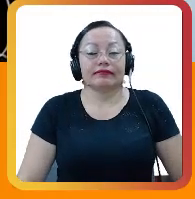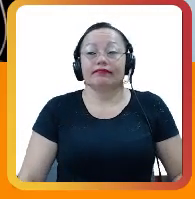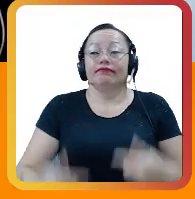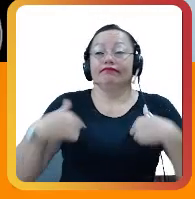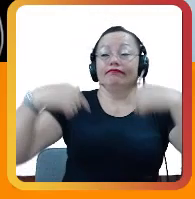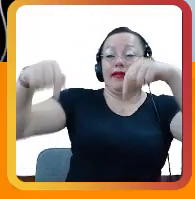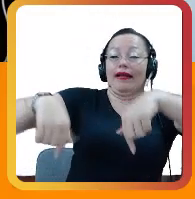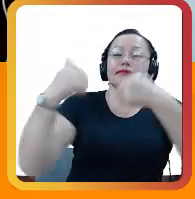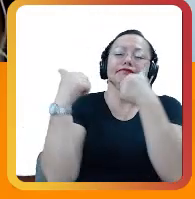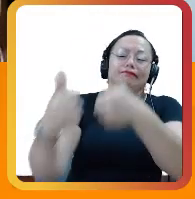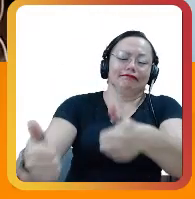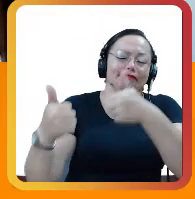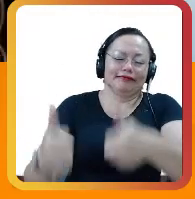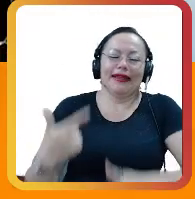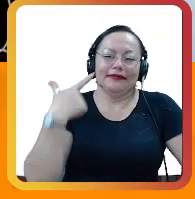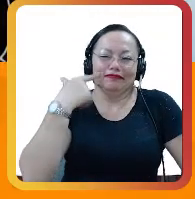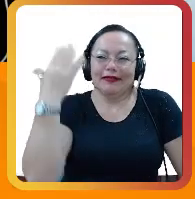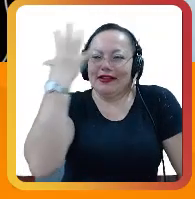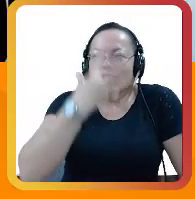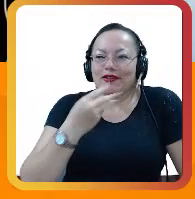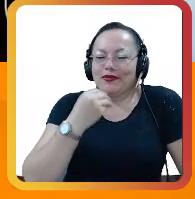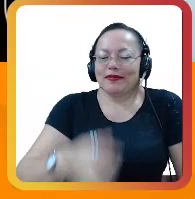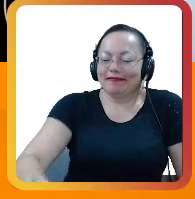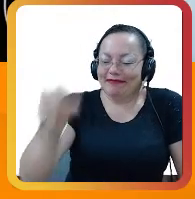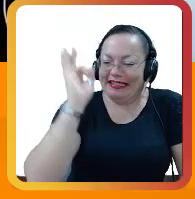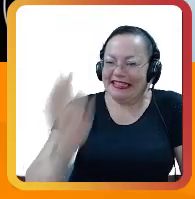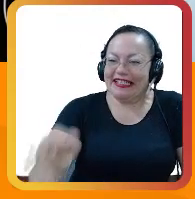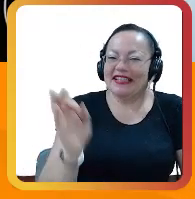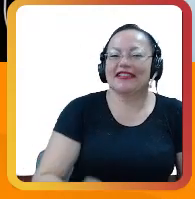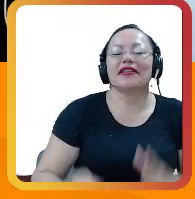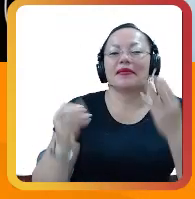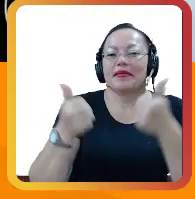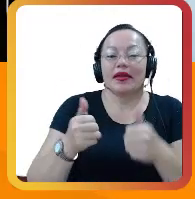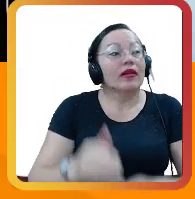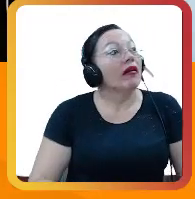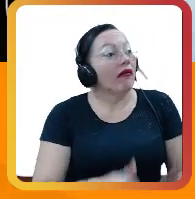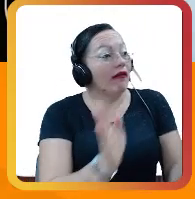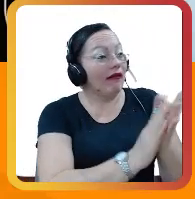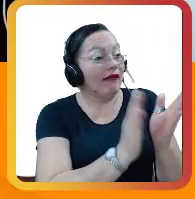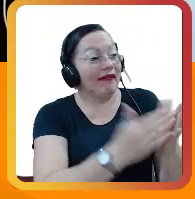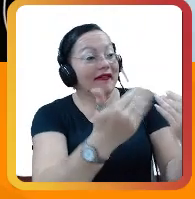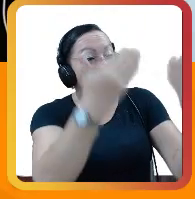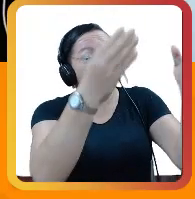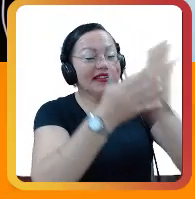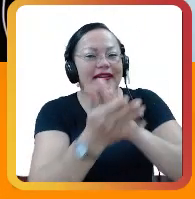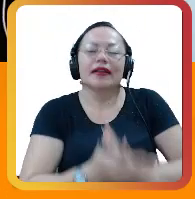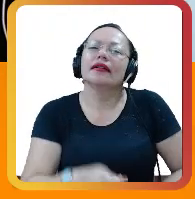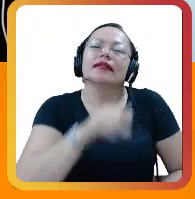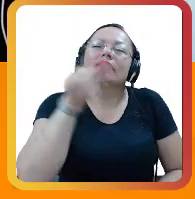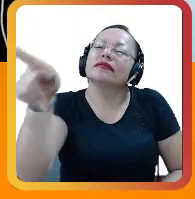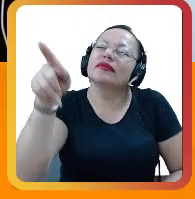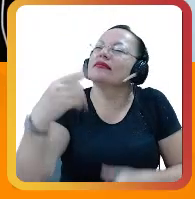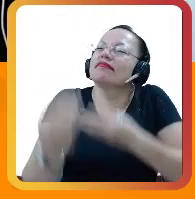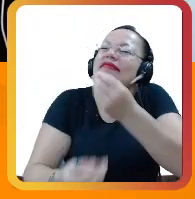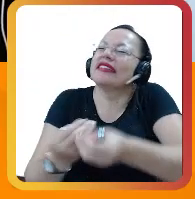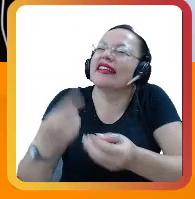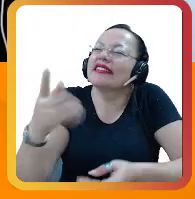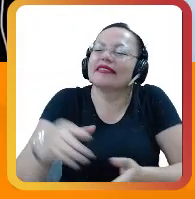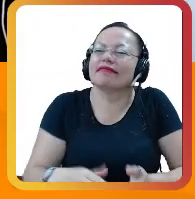Súper. Acá muy bien, compartiendo siempre. Muy bien, Laurita. ¿Y a ti cómo te fue? Bien,